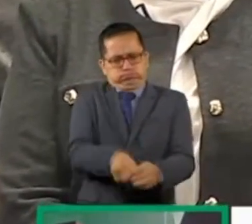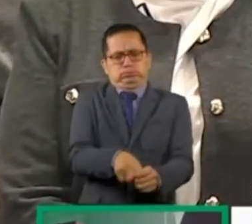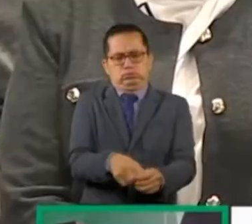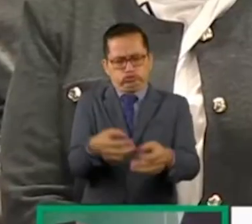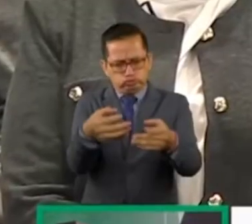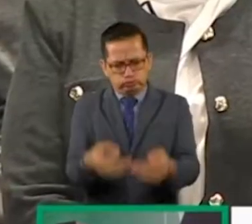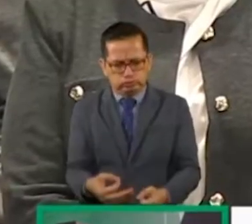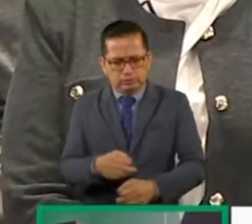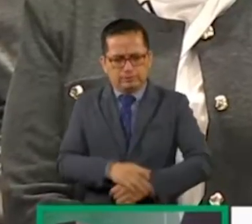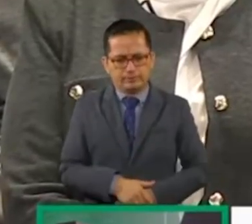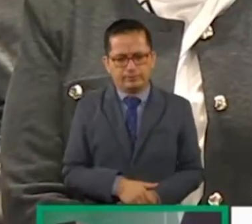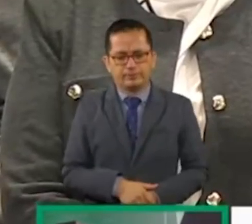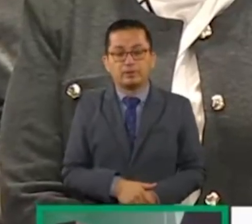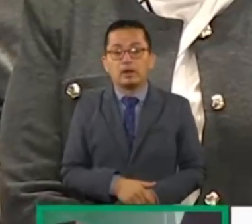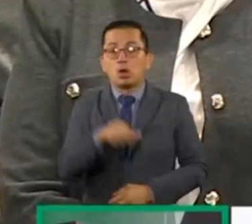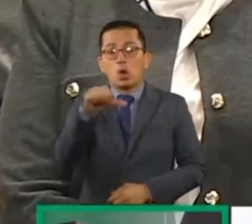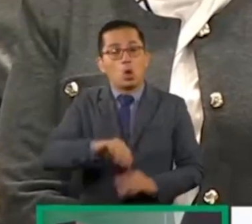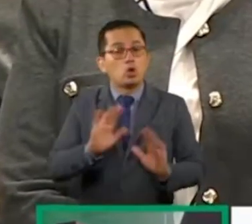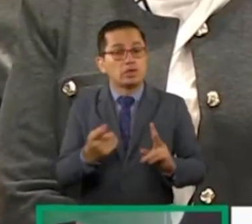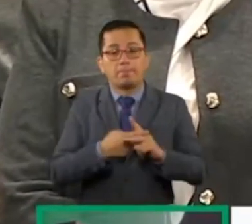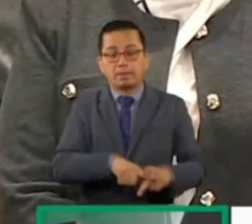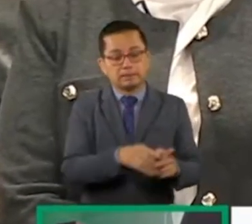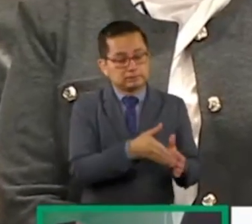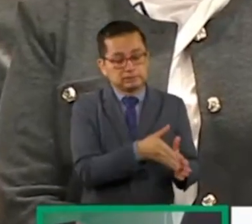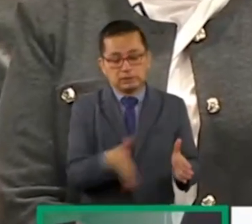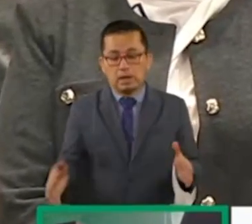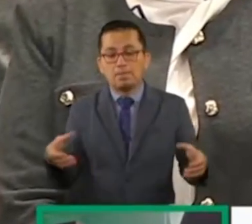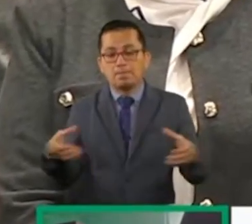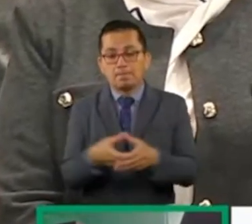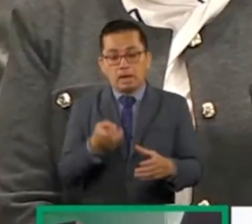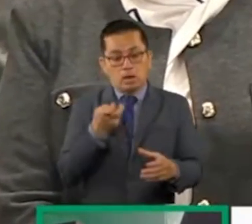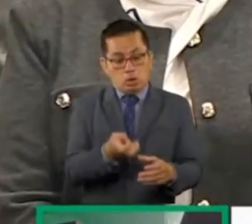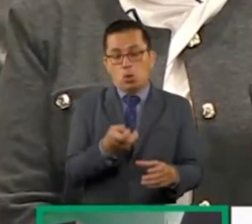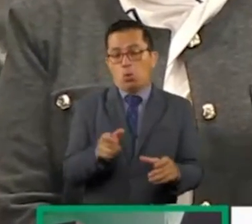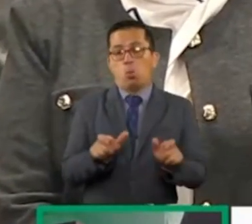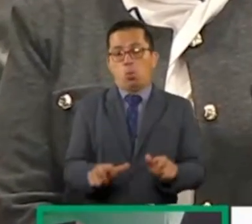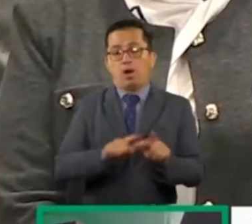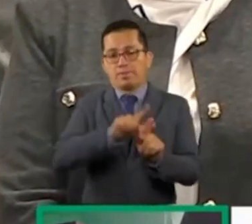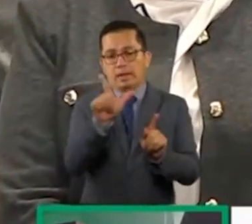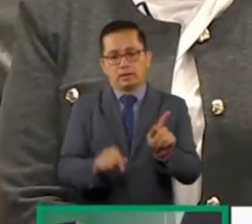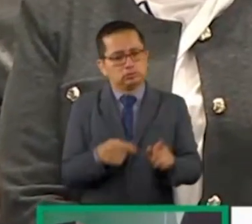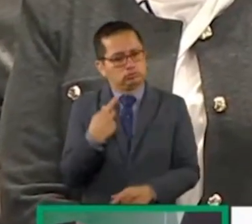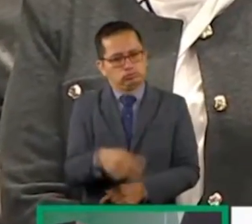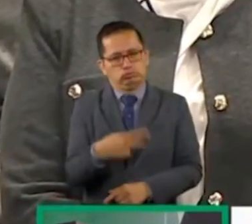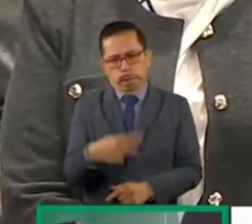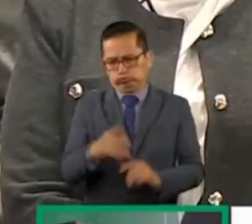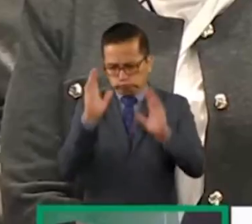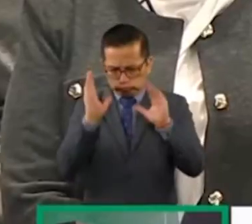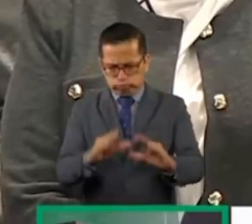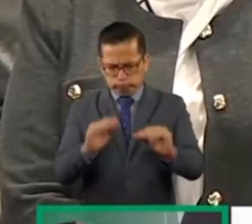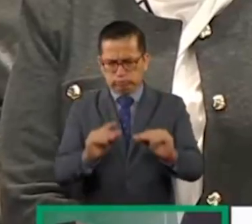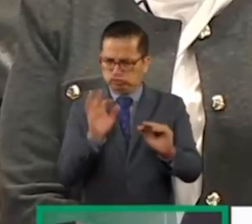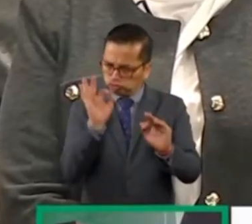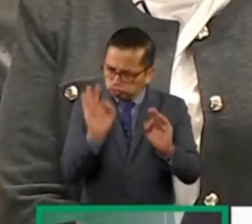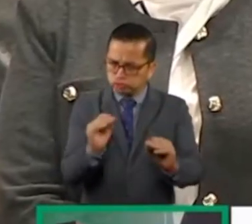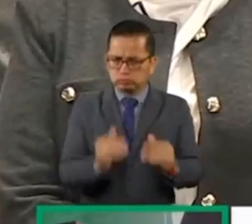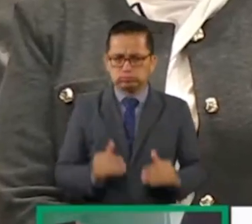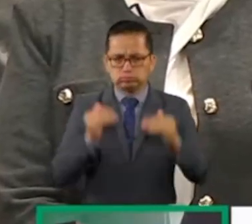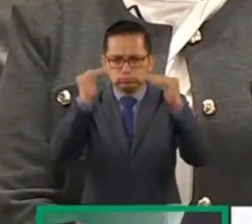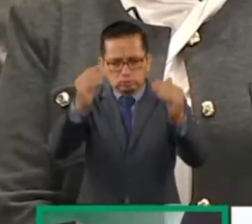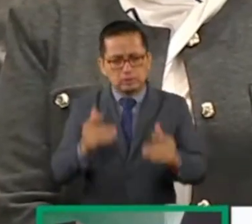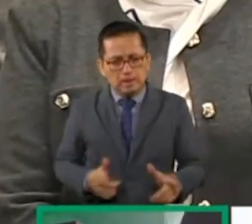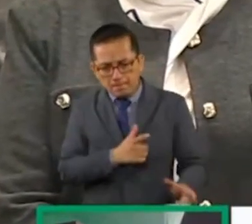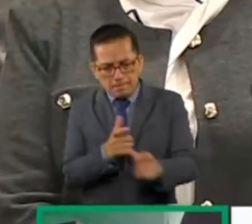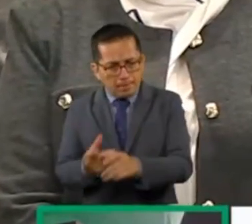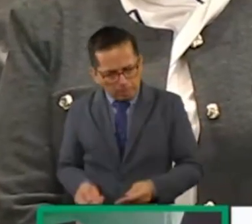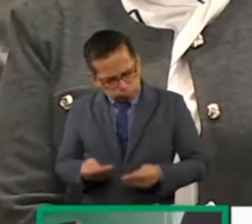partir de hoy, la Guardia Nacional tendrá capacitación, armamento y prestaciones de primer nivel. El regatearles